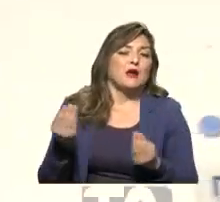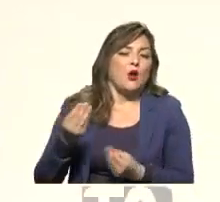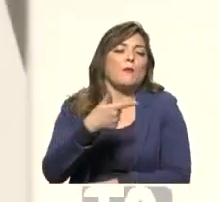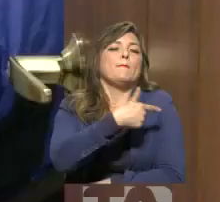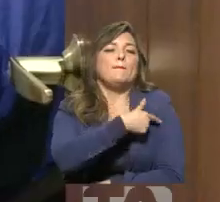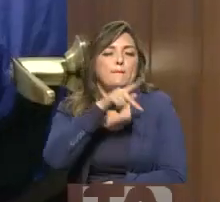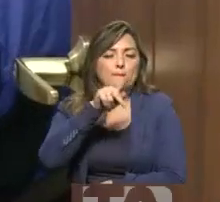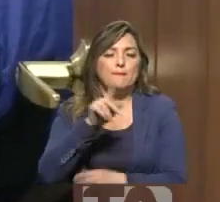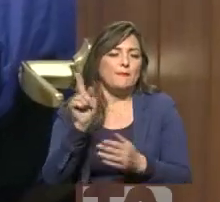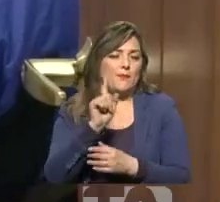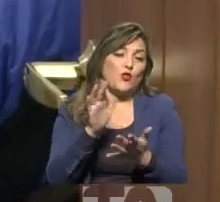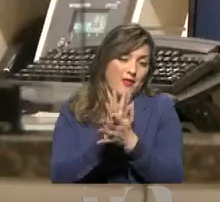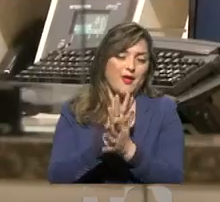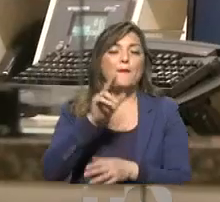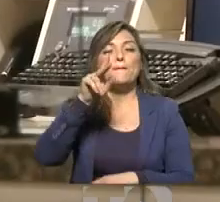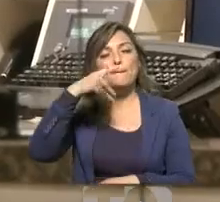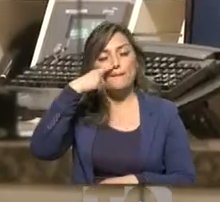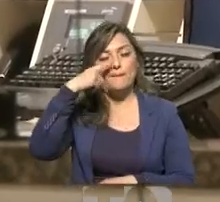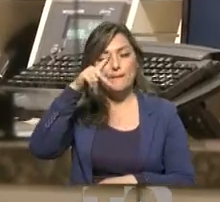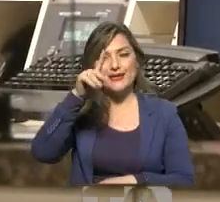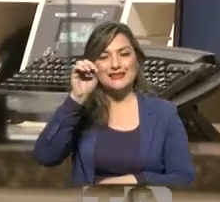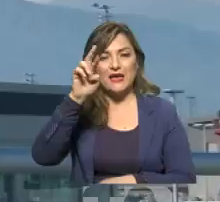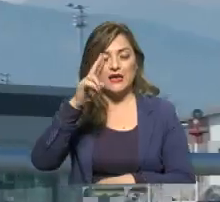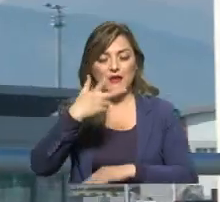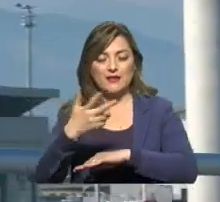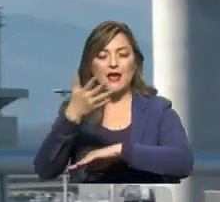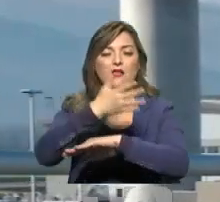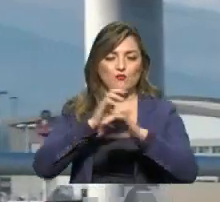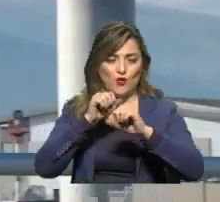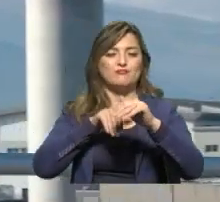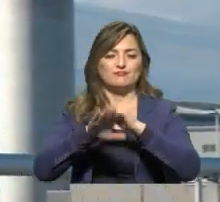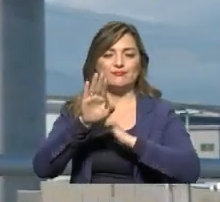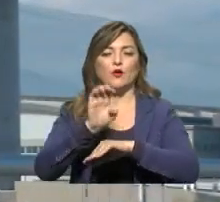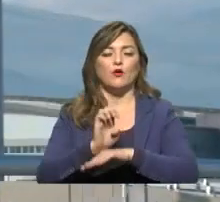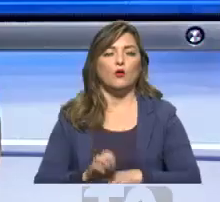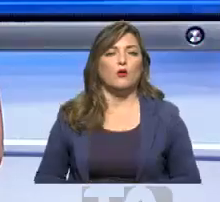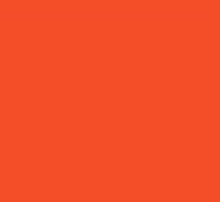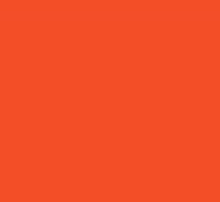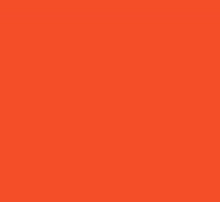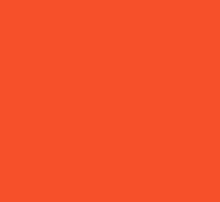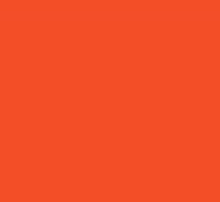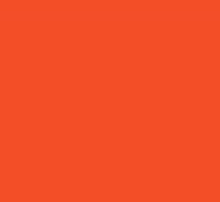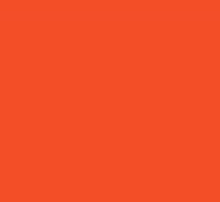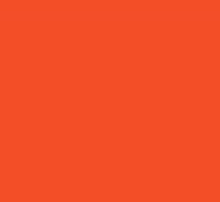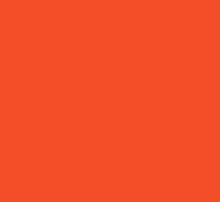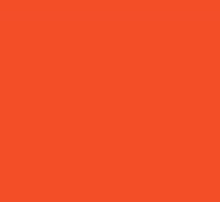PCR o de antígenos de máximo 3 días de anticipación. Fernanda Ceballos, 24 horas.